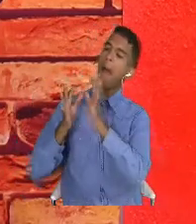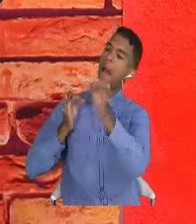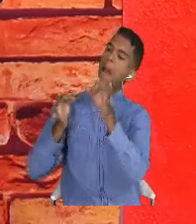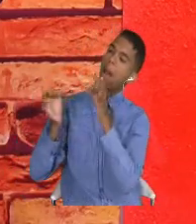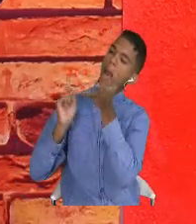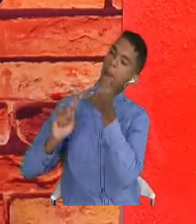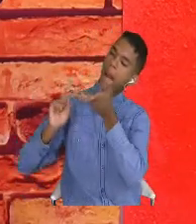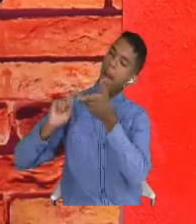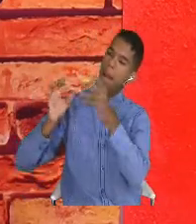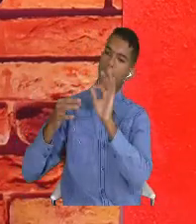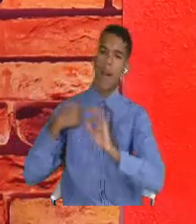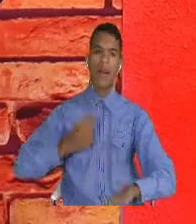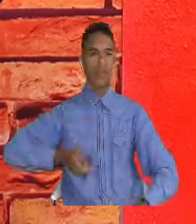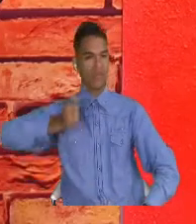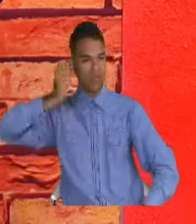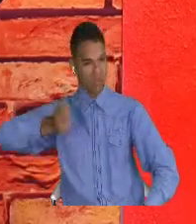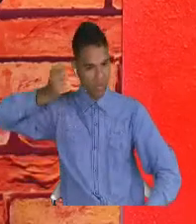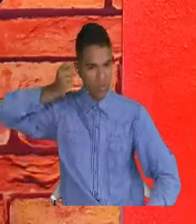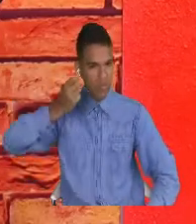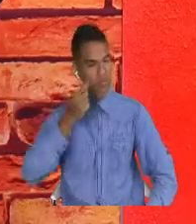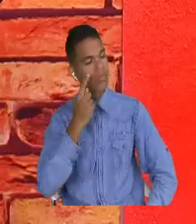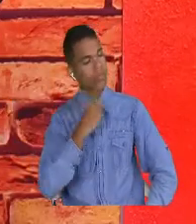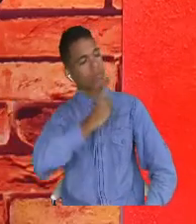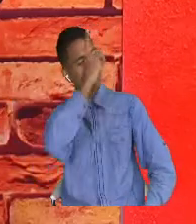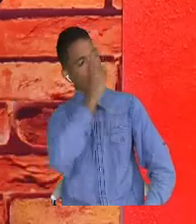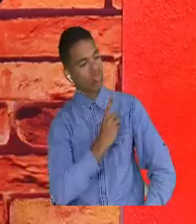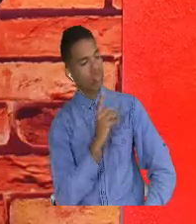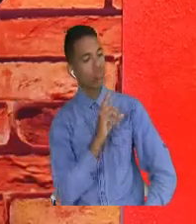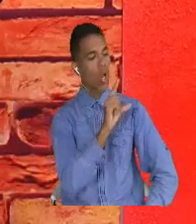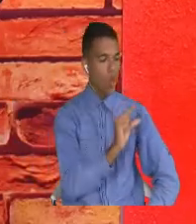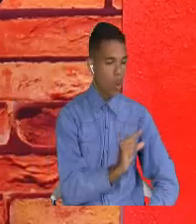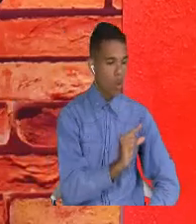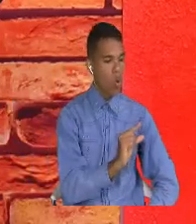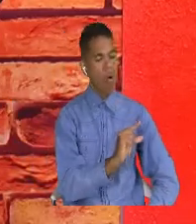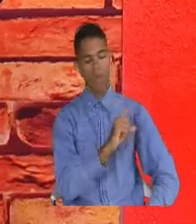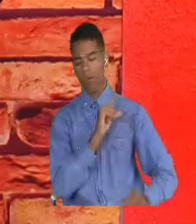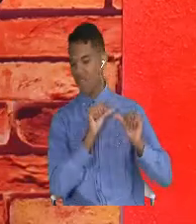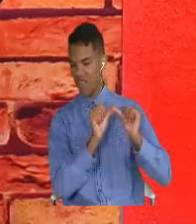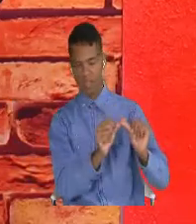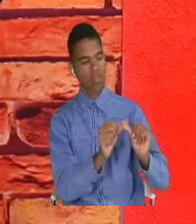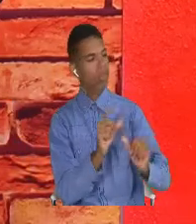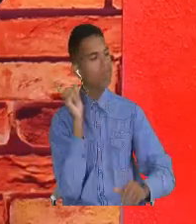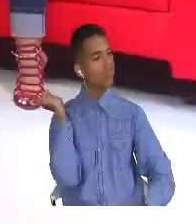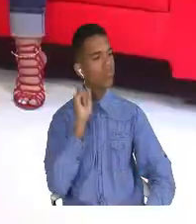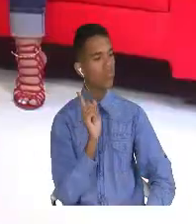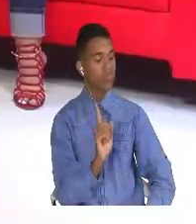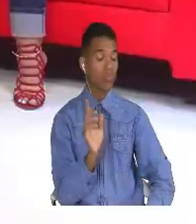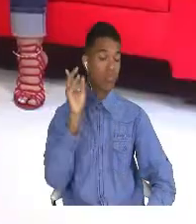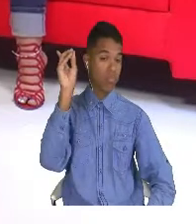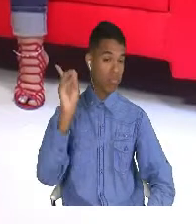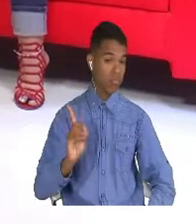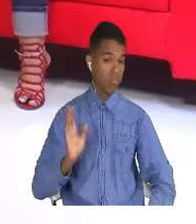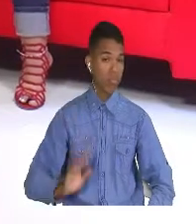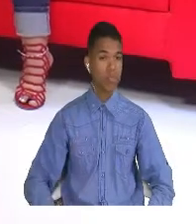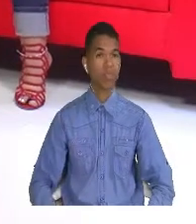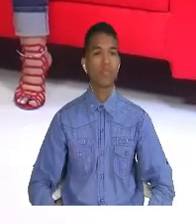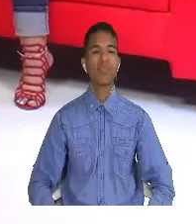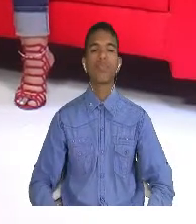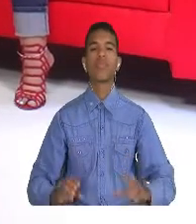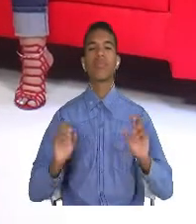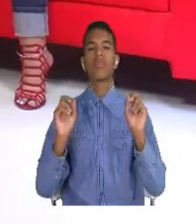determina y de fondo decide si se disminuye o si la cuota se mantiene como venía ya anteriormente. Bueno, muchísimas gracias